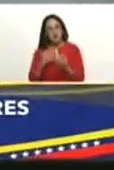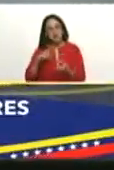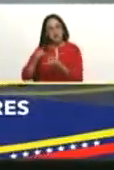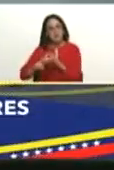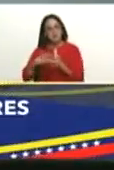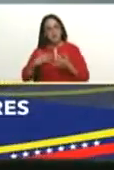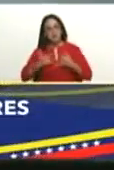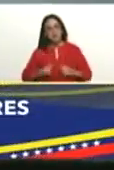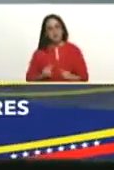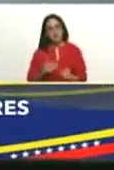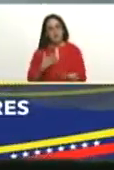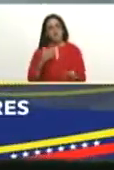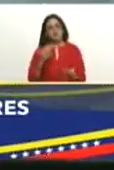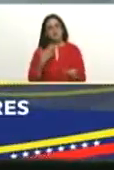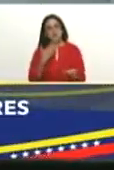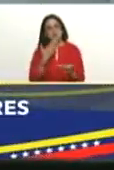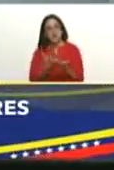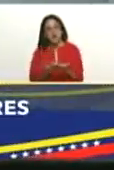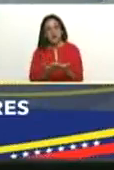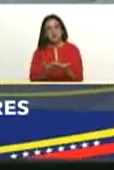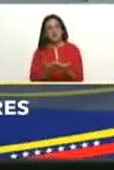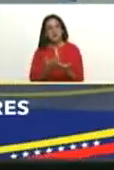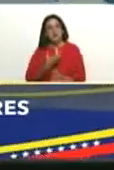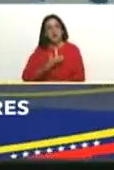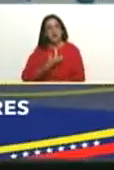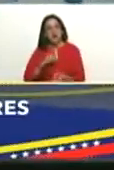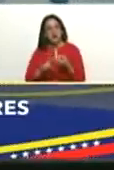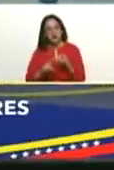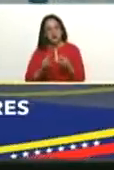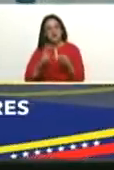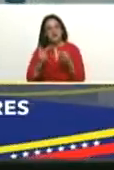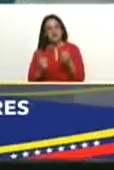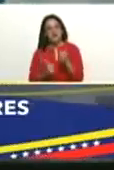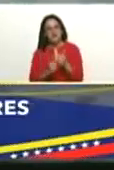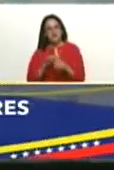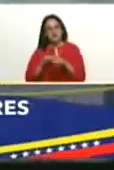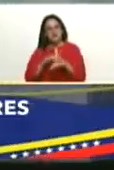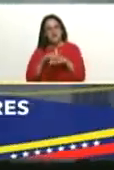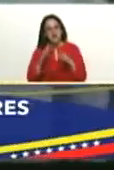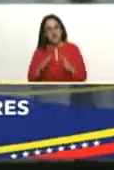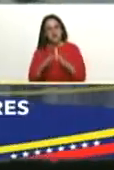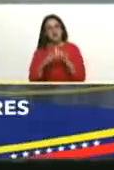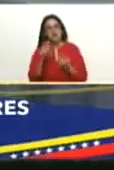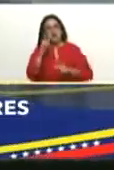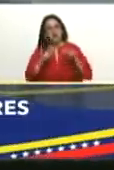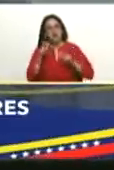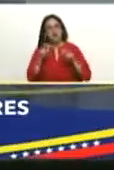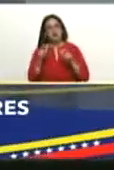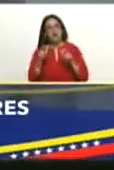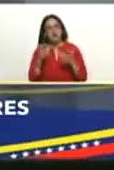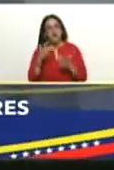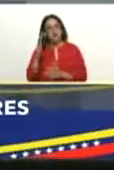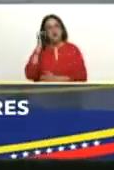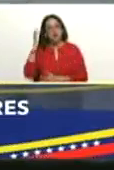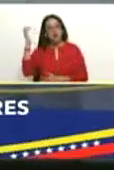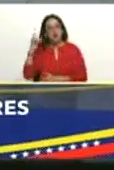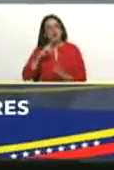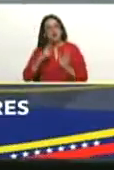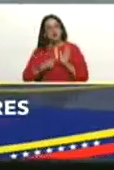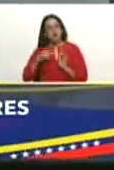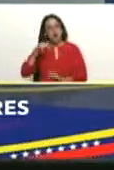hijos. Queremos darle las gracias a usted, al alcalde, al viceministro y a todas las personas que han hecho posible este sueño, que